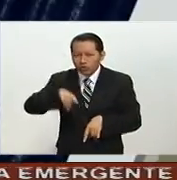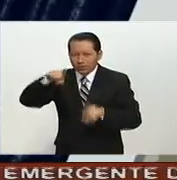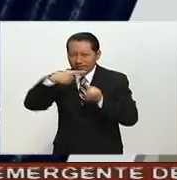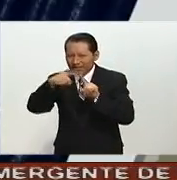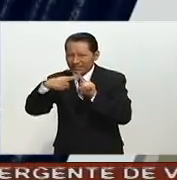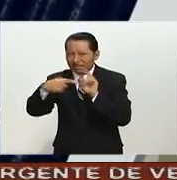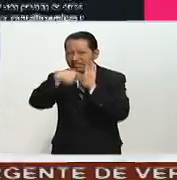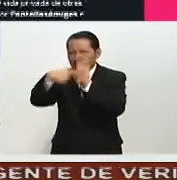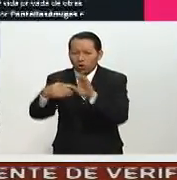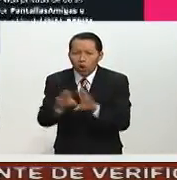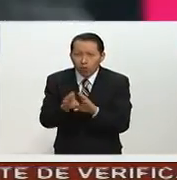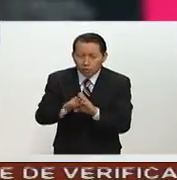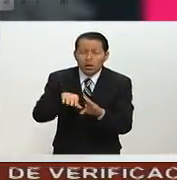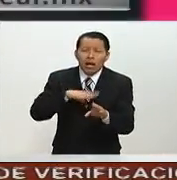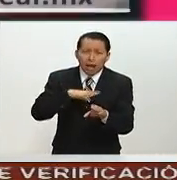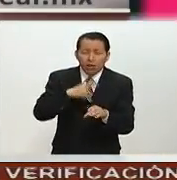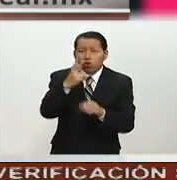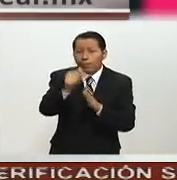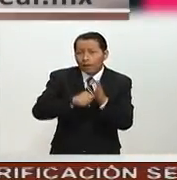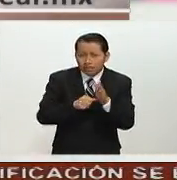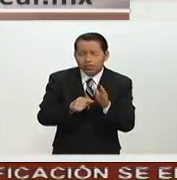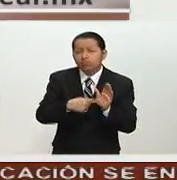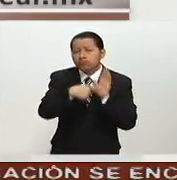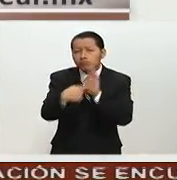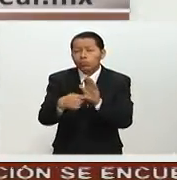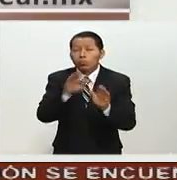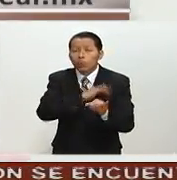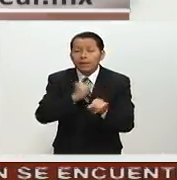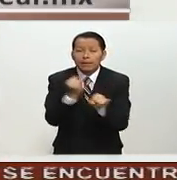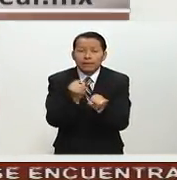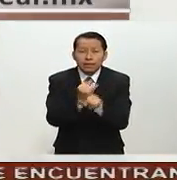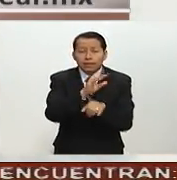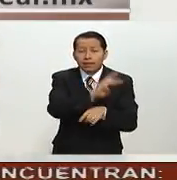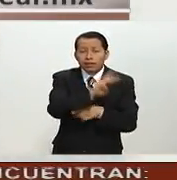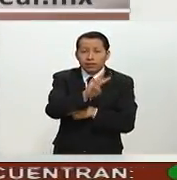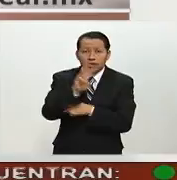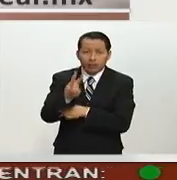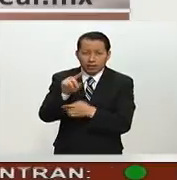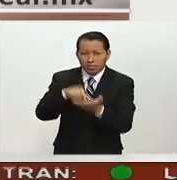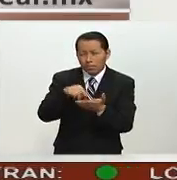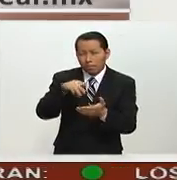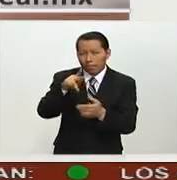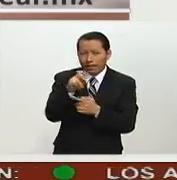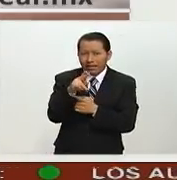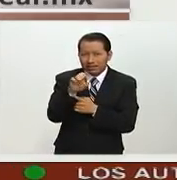largo de 2 meses y pueden ser consultados en la página